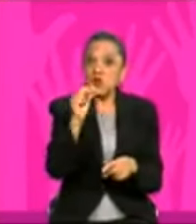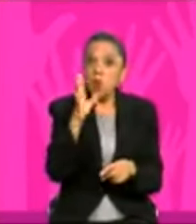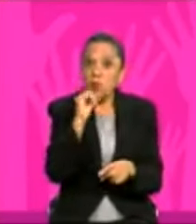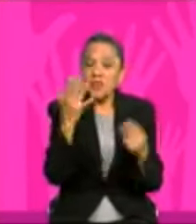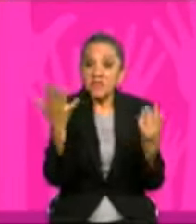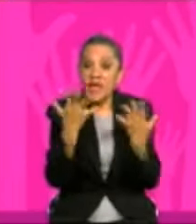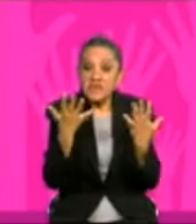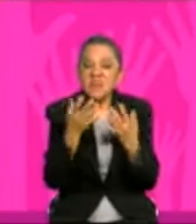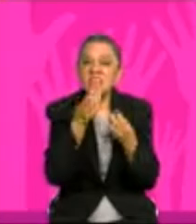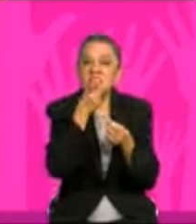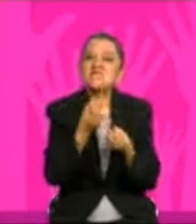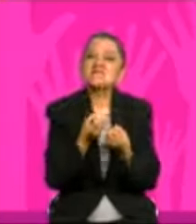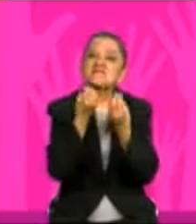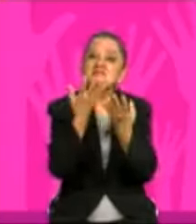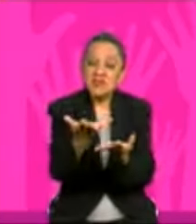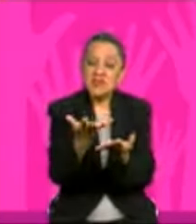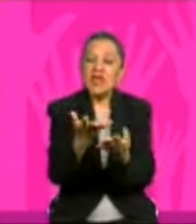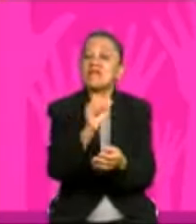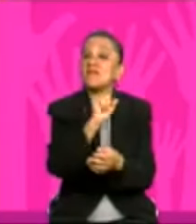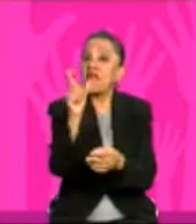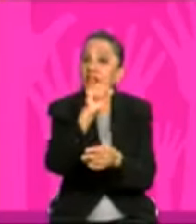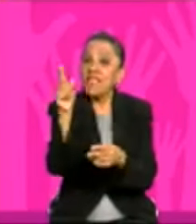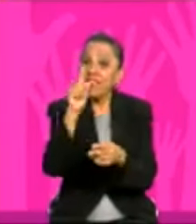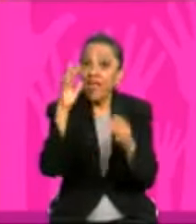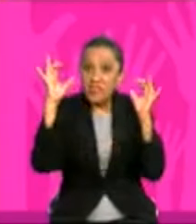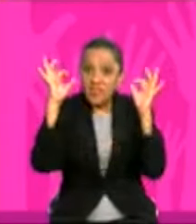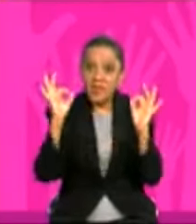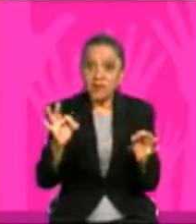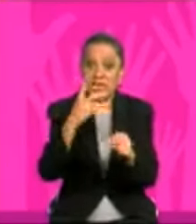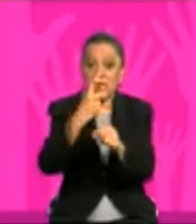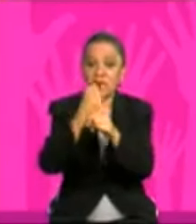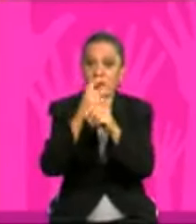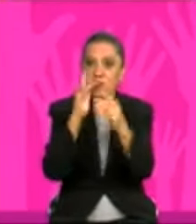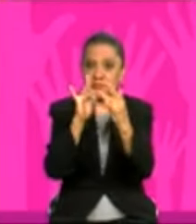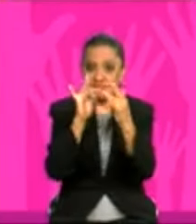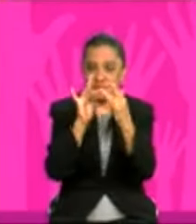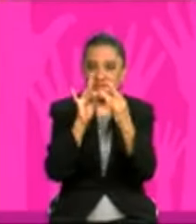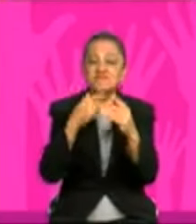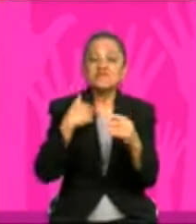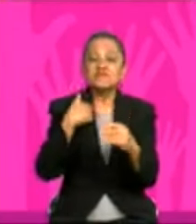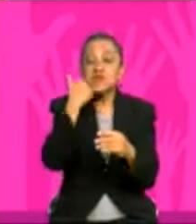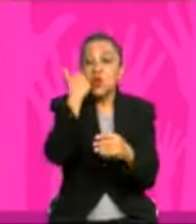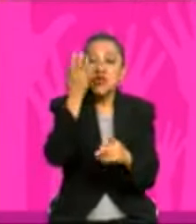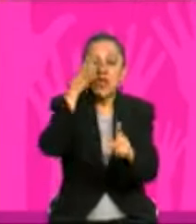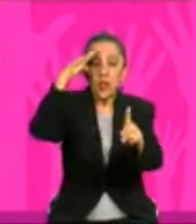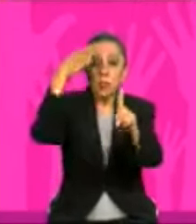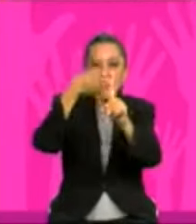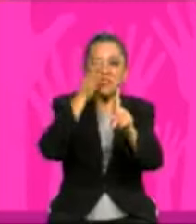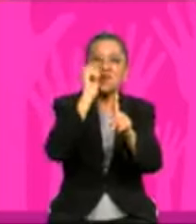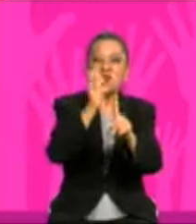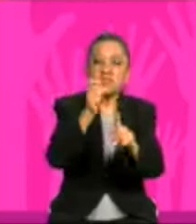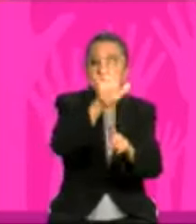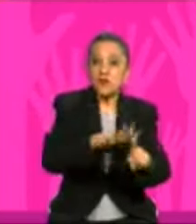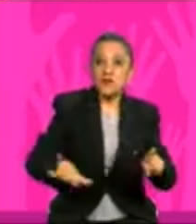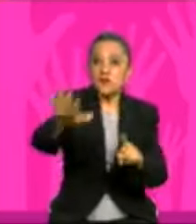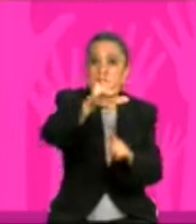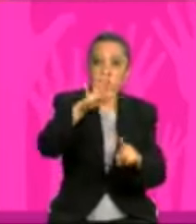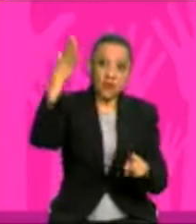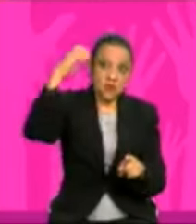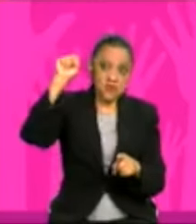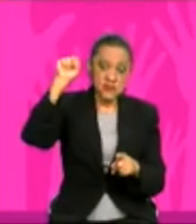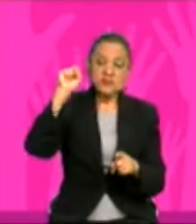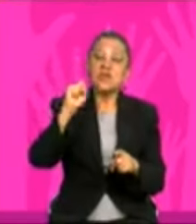en primer contacto. El objetivo de mi gobierno es que todos los morelenses tengan atención, tratamiento y medicamento, porque en